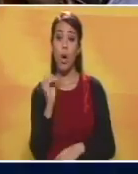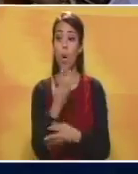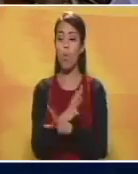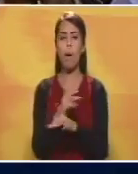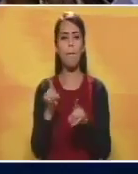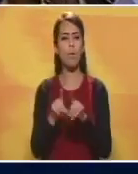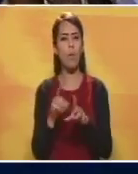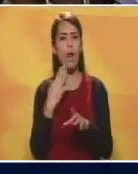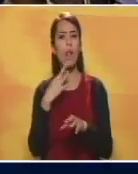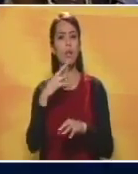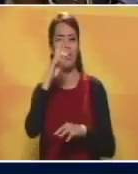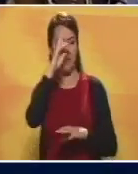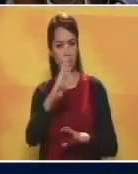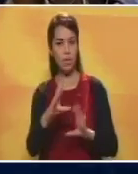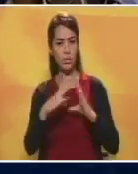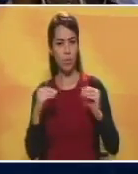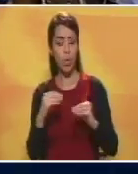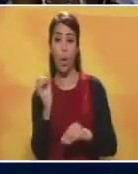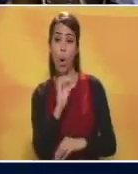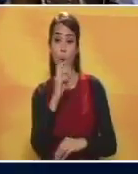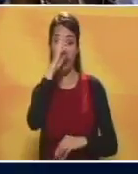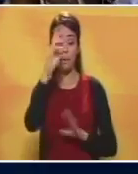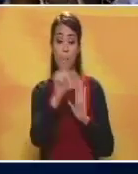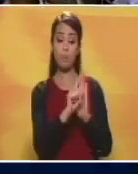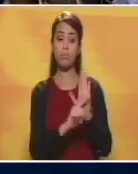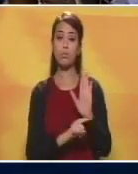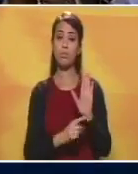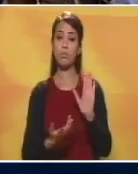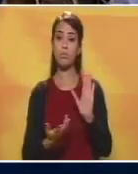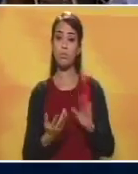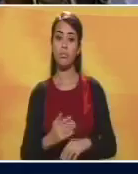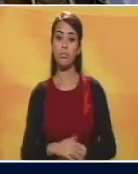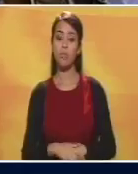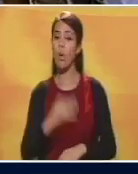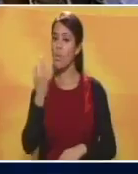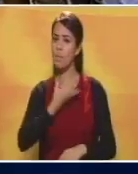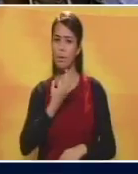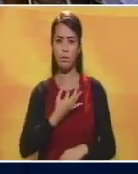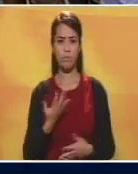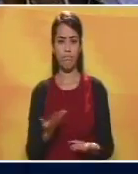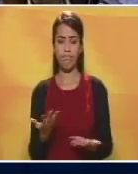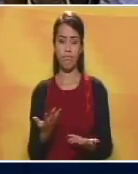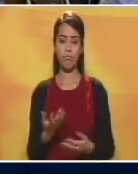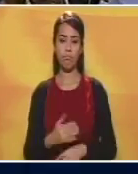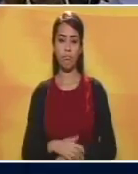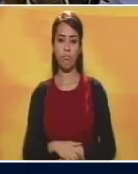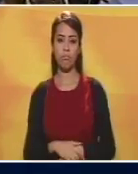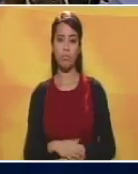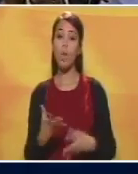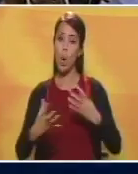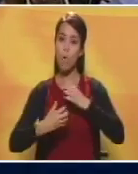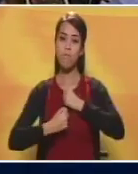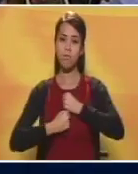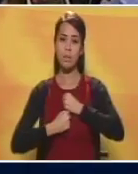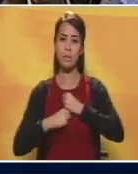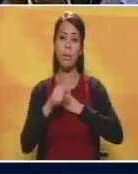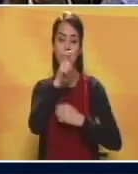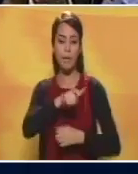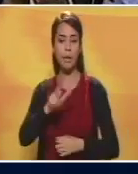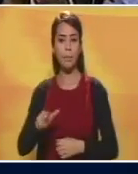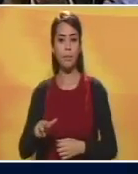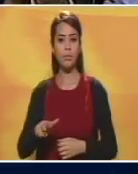debemos jugar, o respetamos las reglas, o de verdad generamos confianza para que la